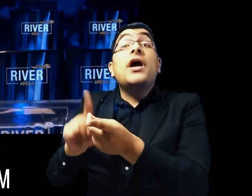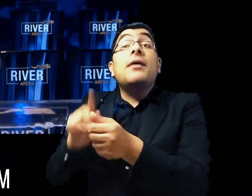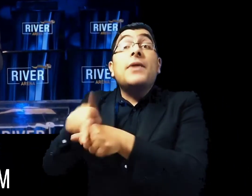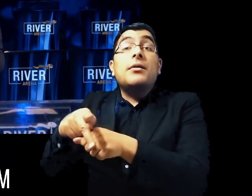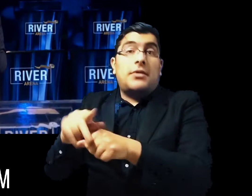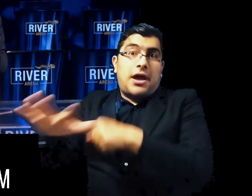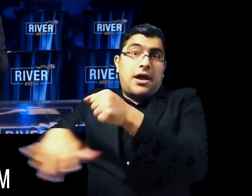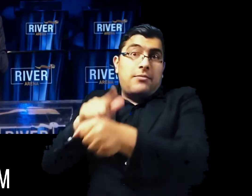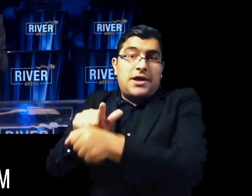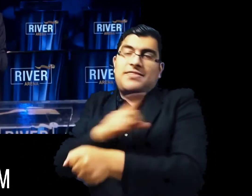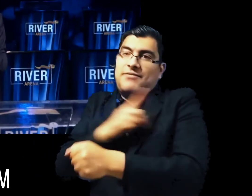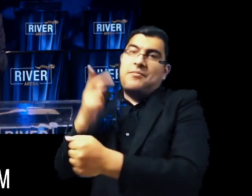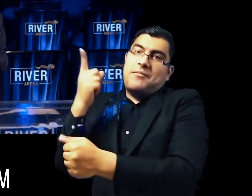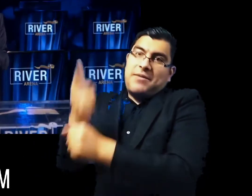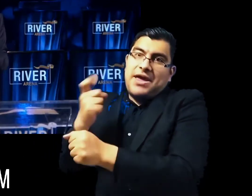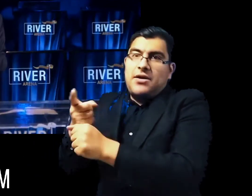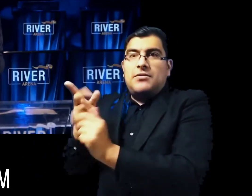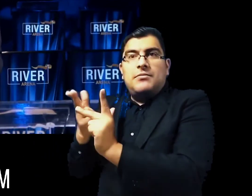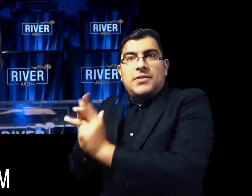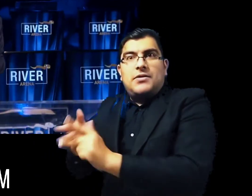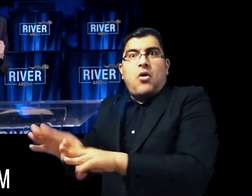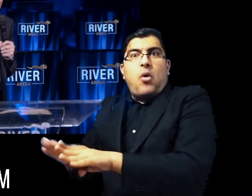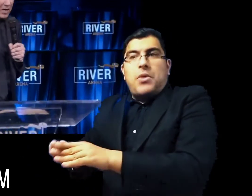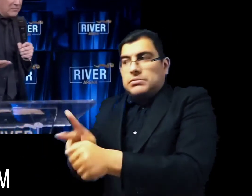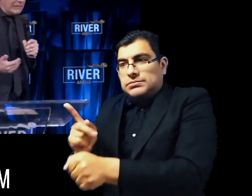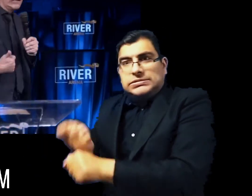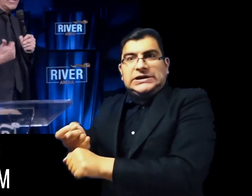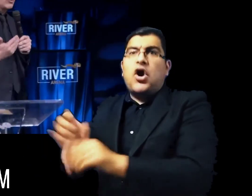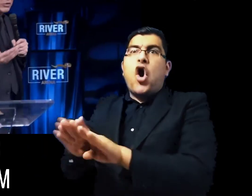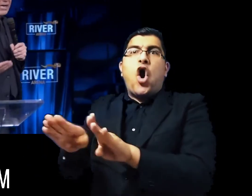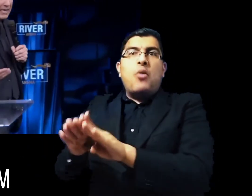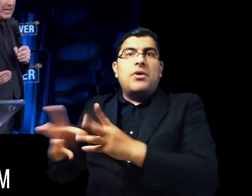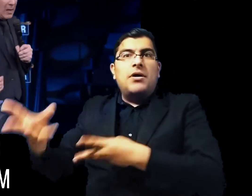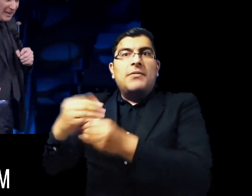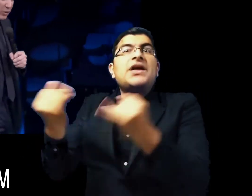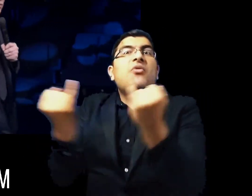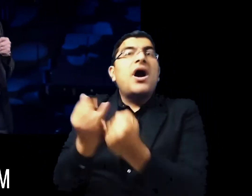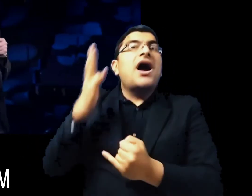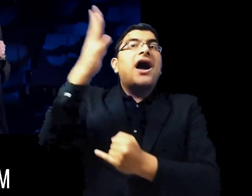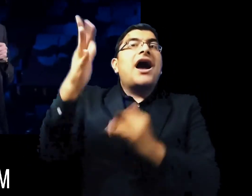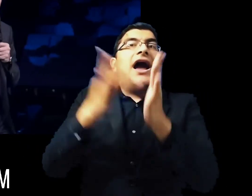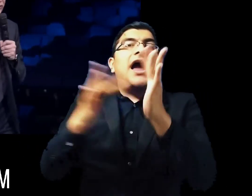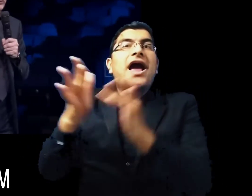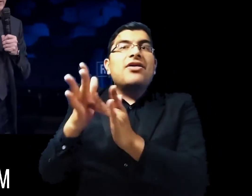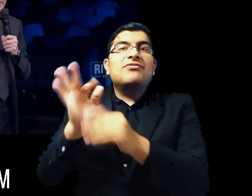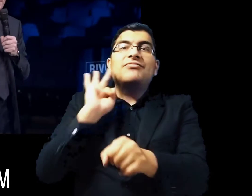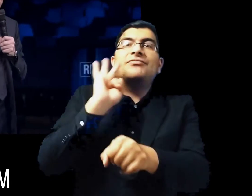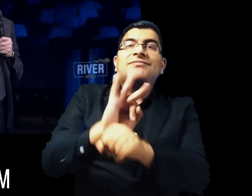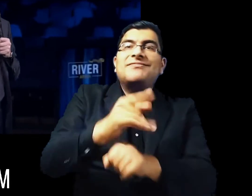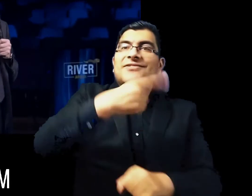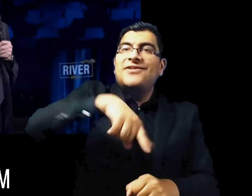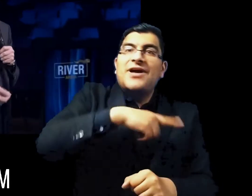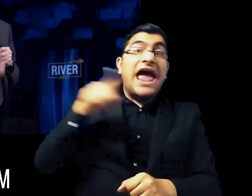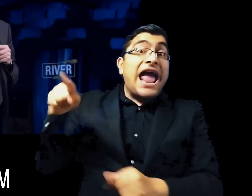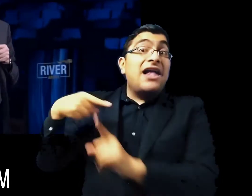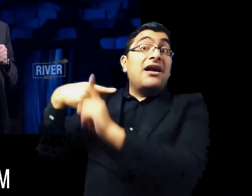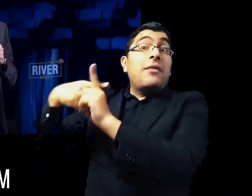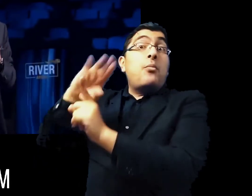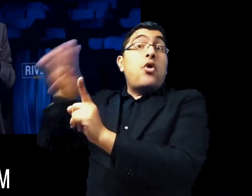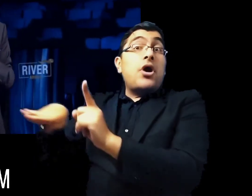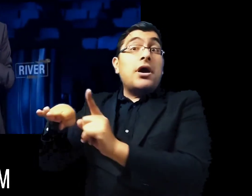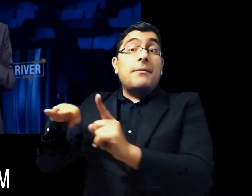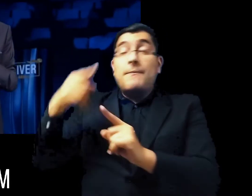animales? Miren qué metáfora más hermosa de Cristo, que vertería su sangre para cubrirnos a todos. ¿Dónde sacó